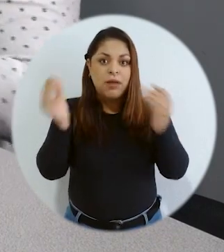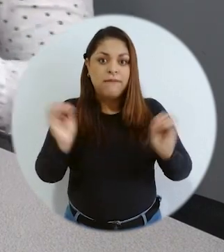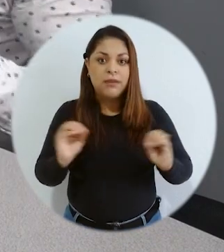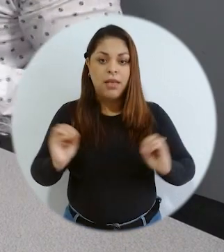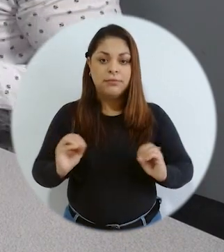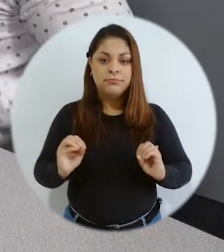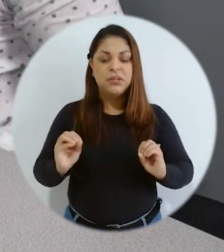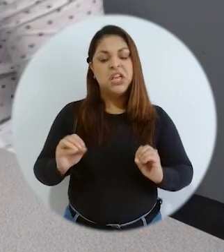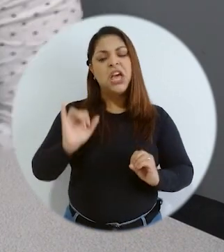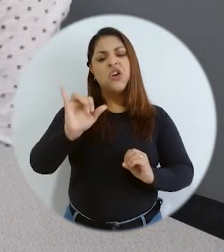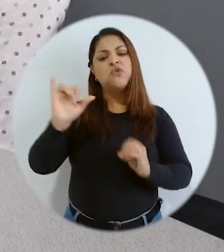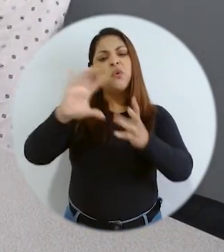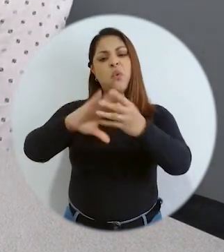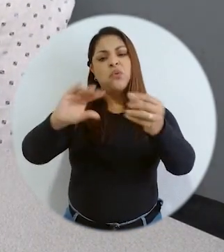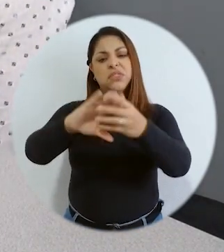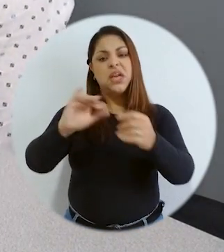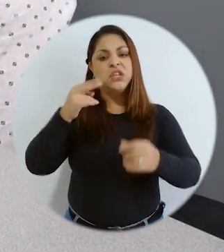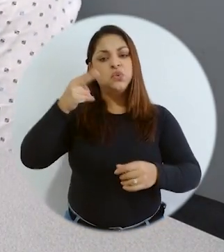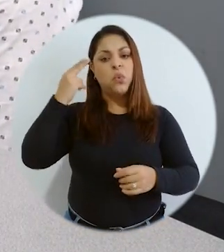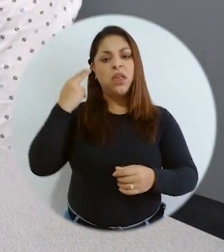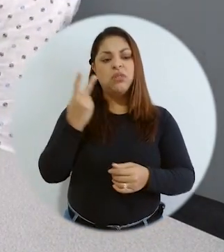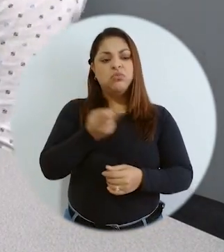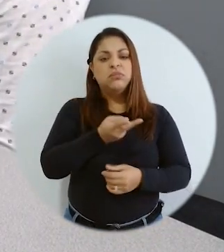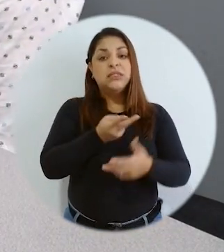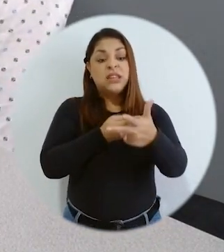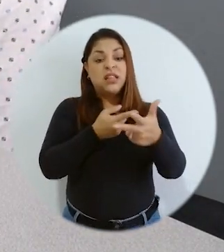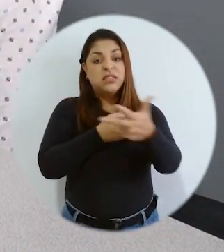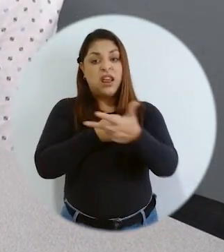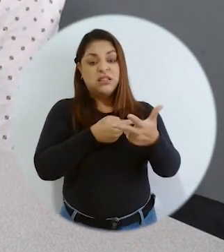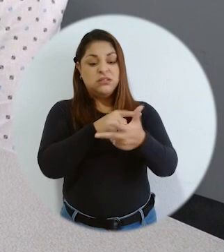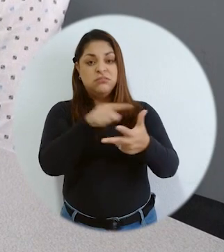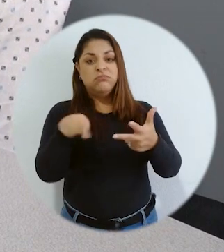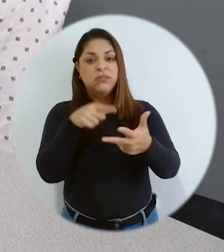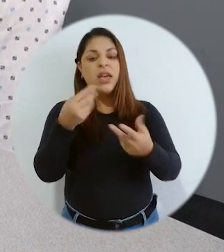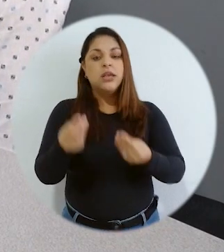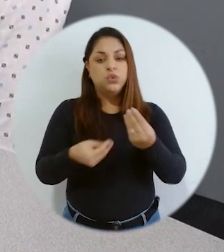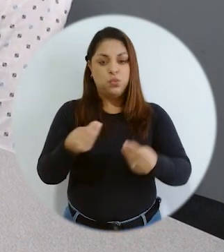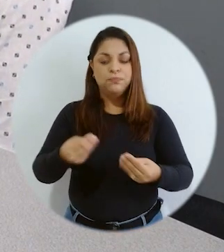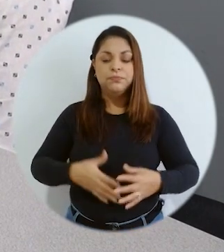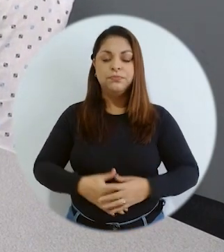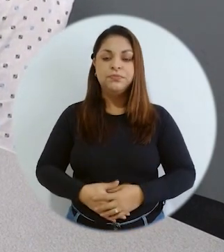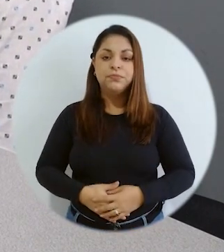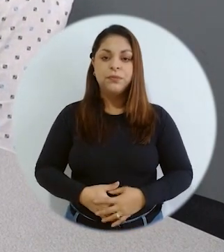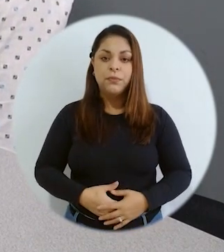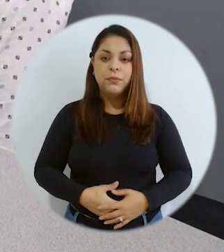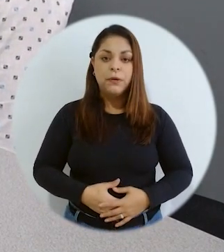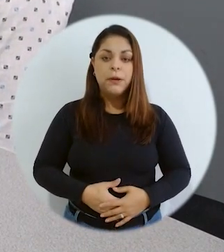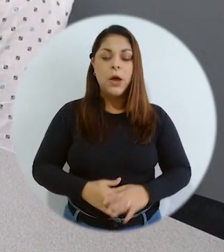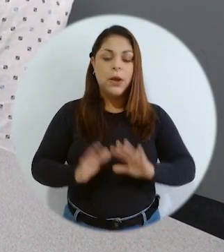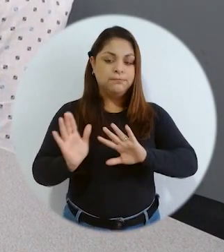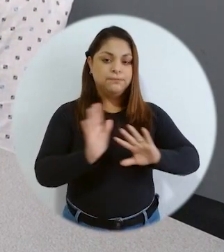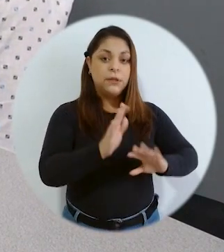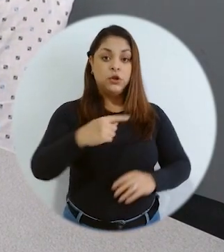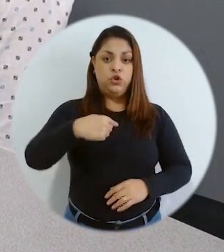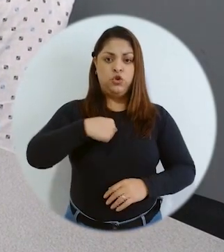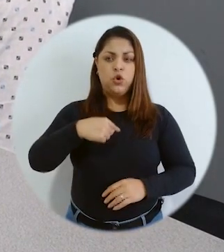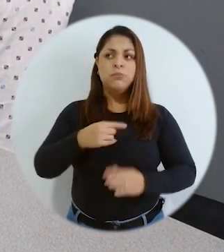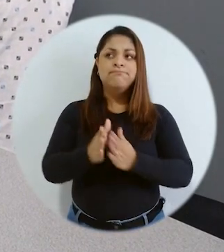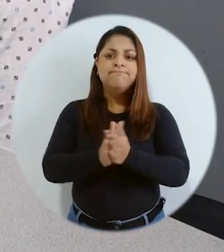batallón 601 del ejército argentino de inteligencia, que tenía presencia en todo